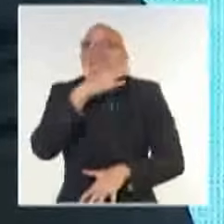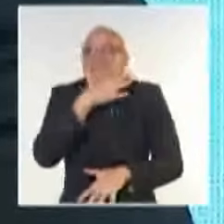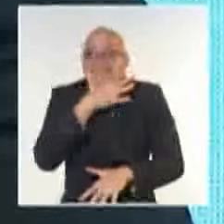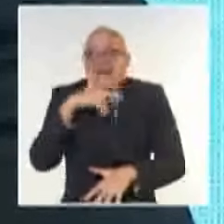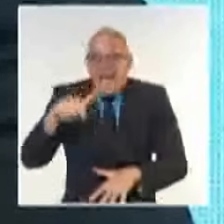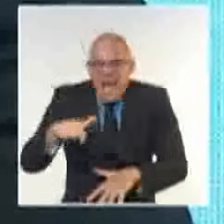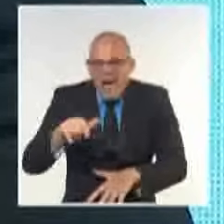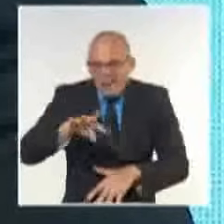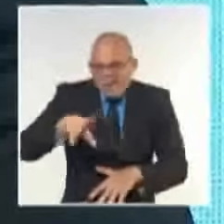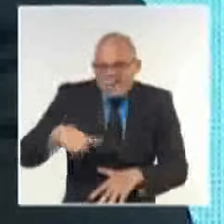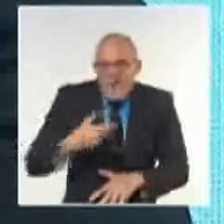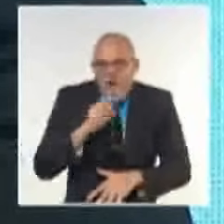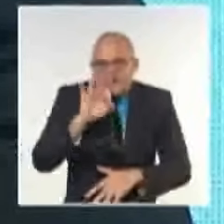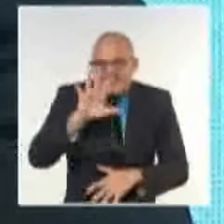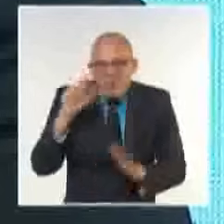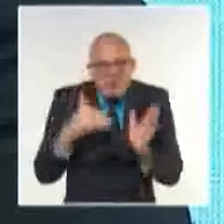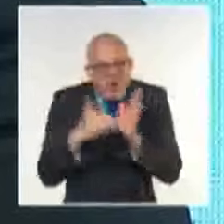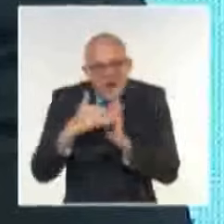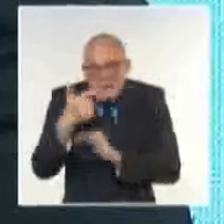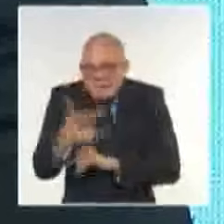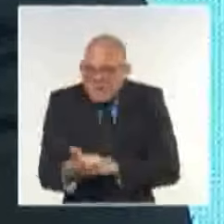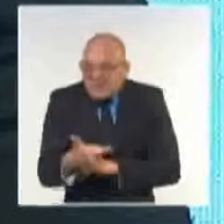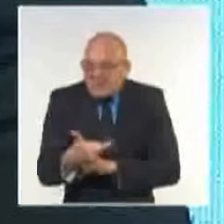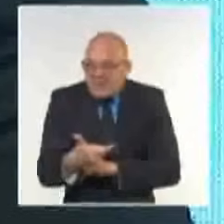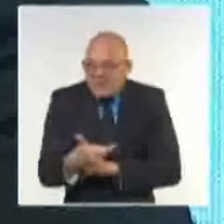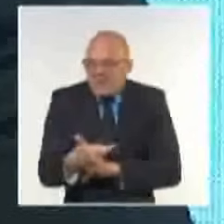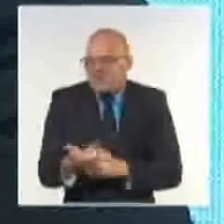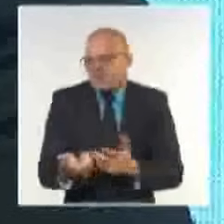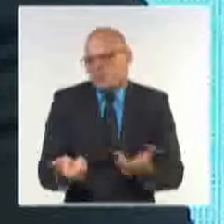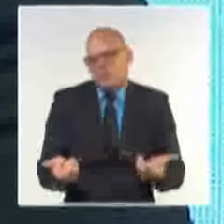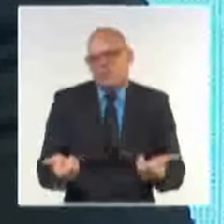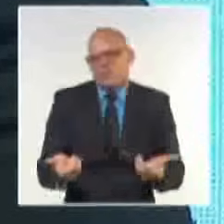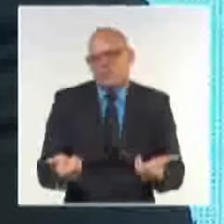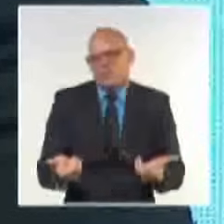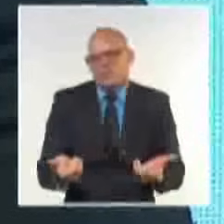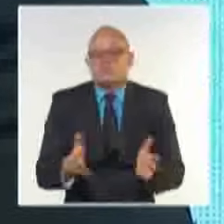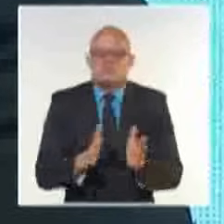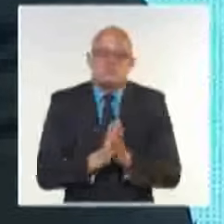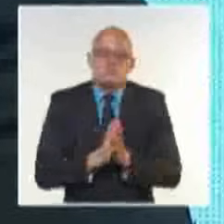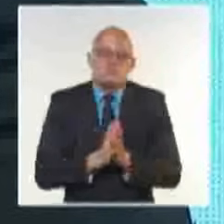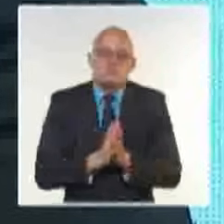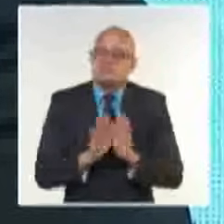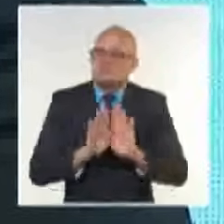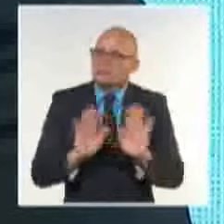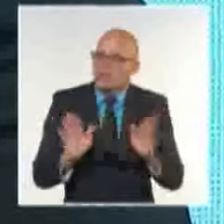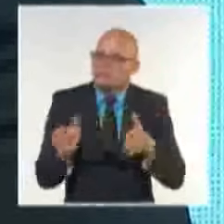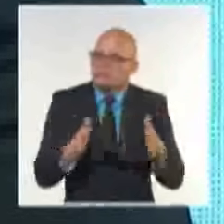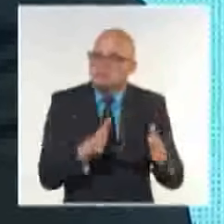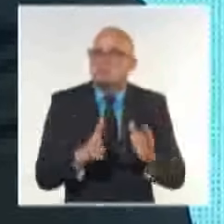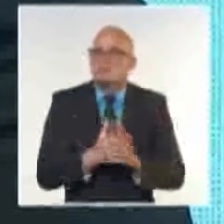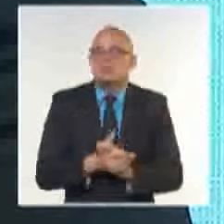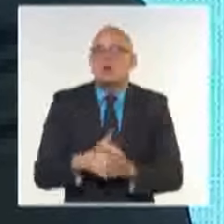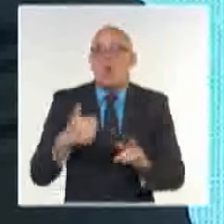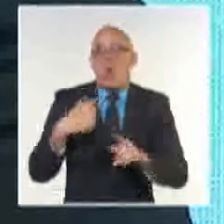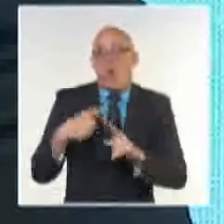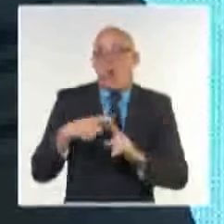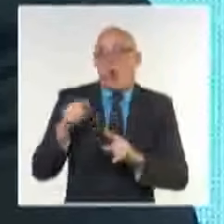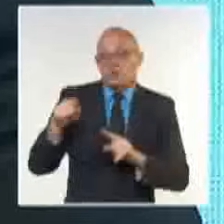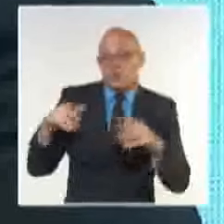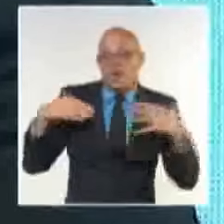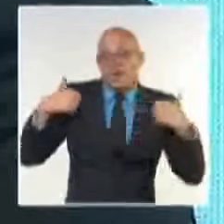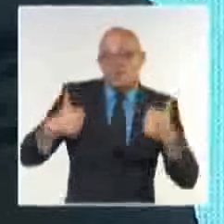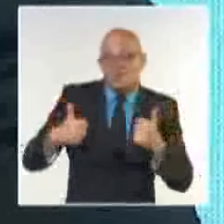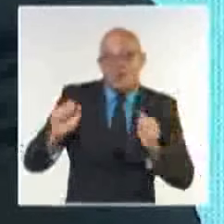es realmente inmoral que sucedan estos hechos. Segundo, se le discutieron con todos los órganos de dirección